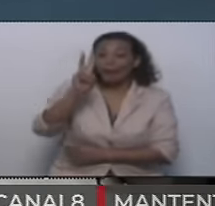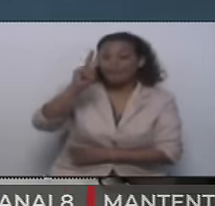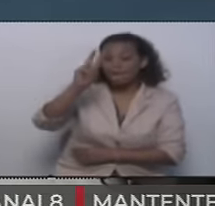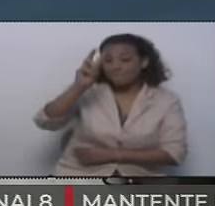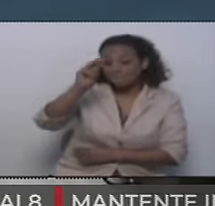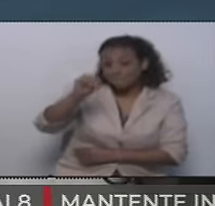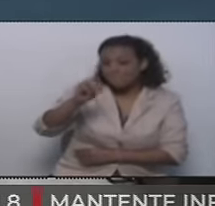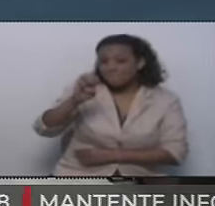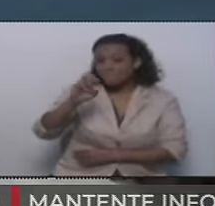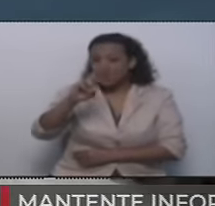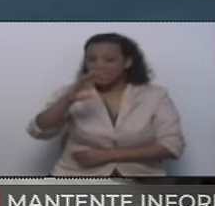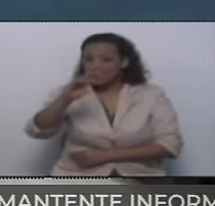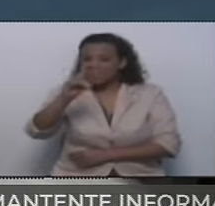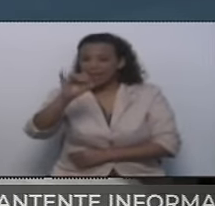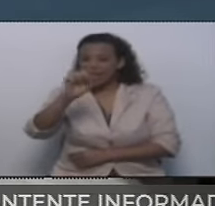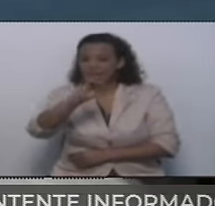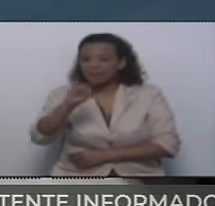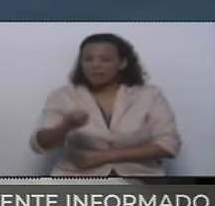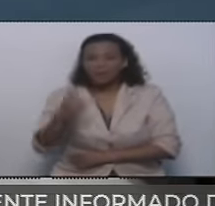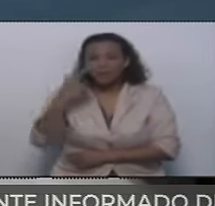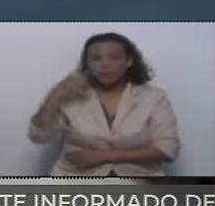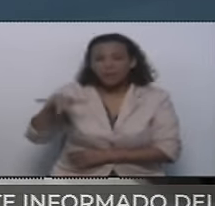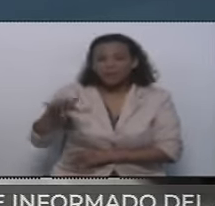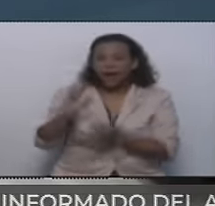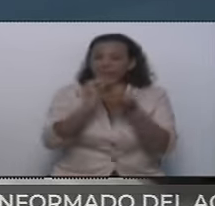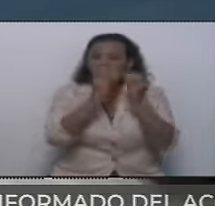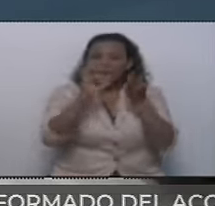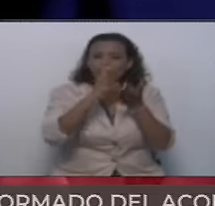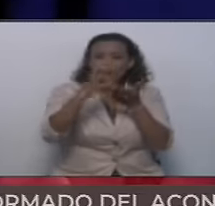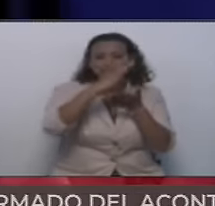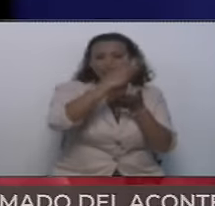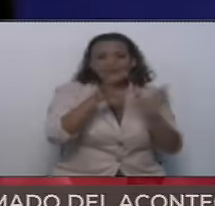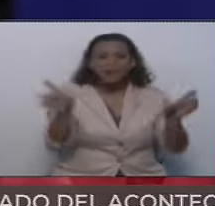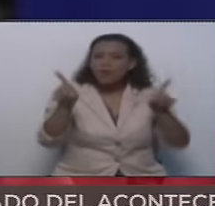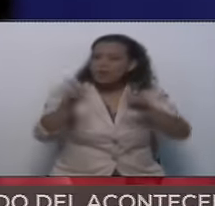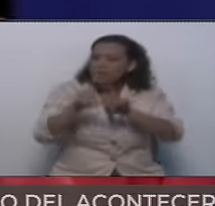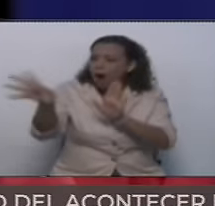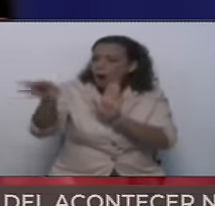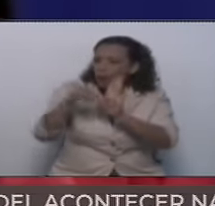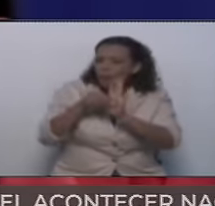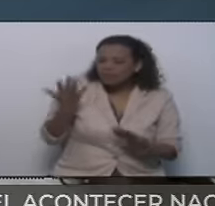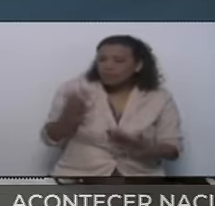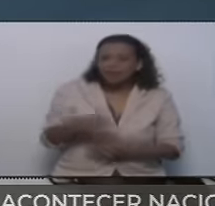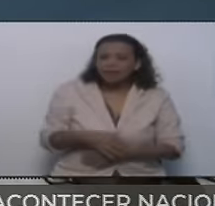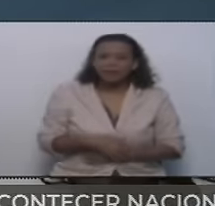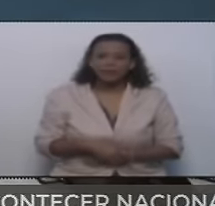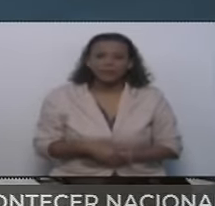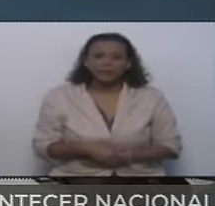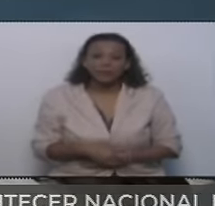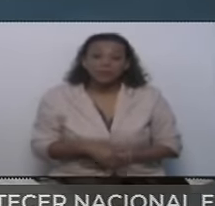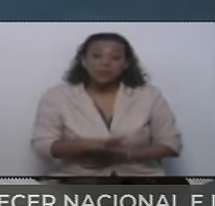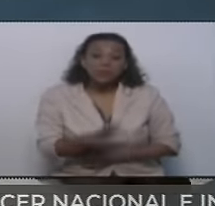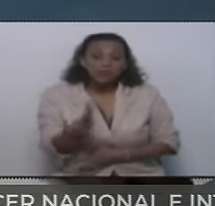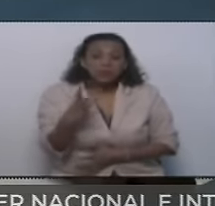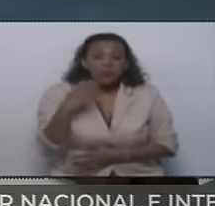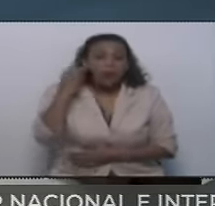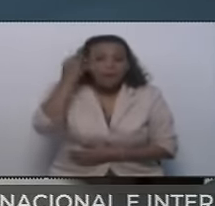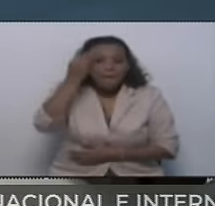¿qué sintieron ustedes haciendo esas muñecas de la Caperucita? ¿Cómo se inspiraron para hacerlo? Uno se